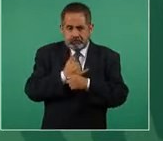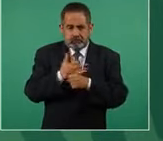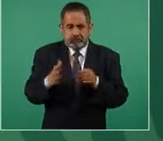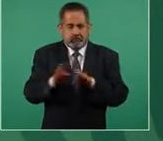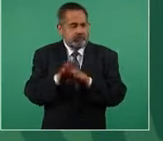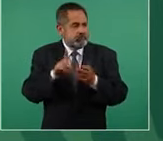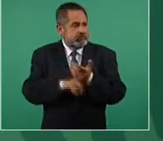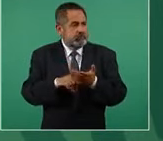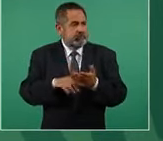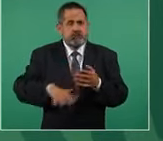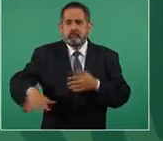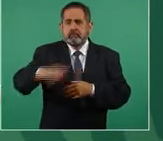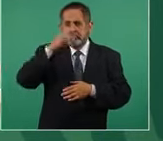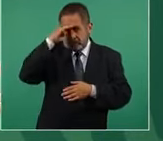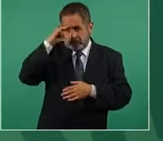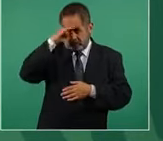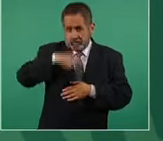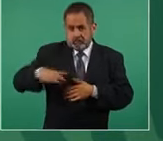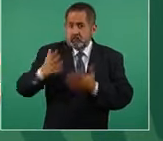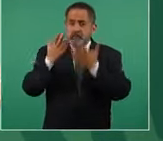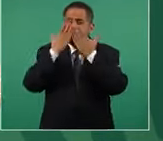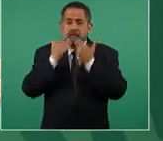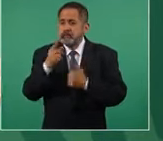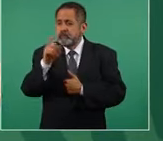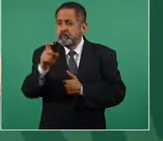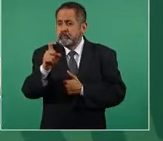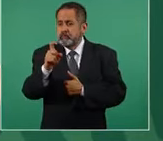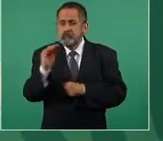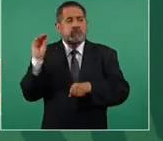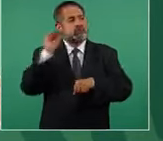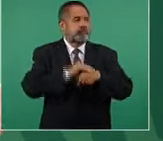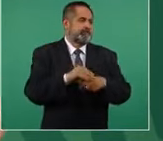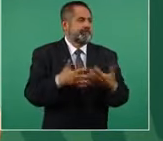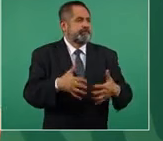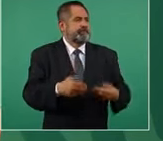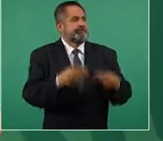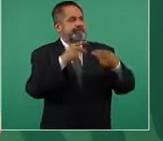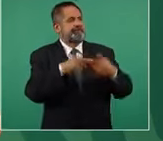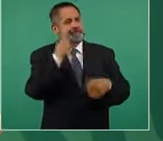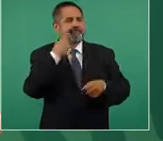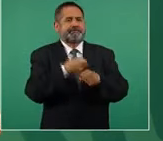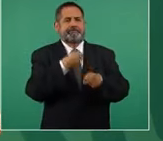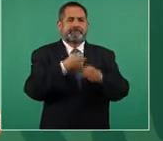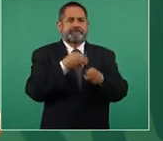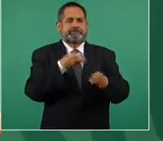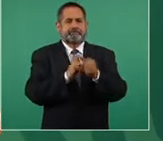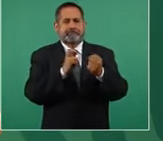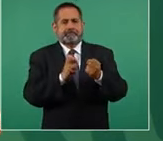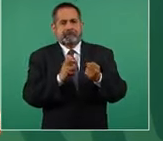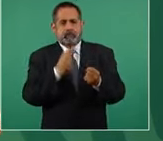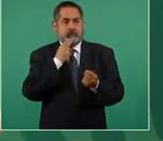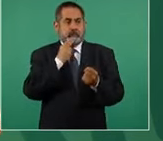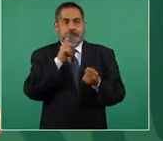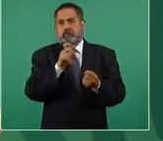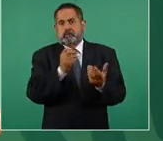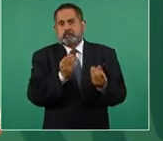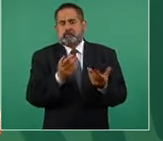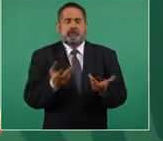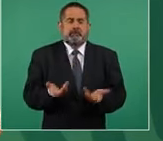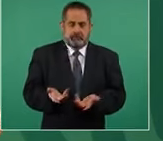en donde no hay agua, poner una fábrica para producir